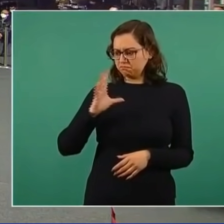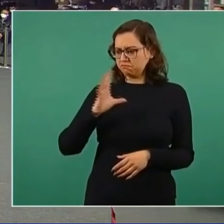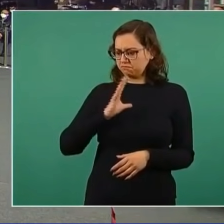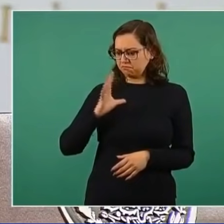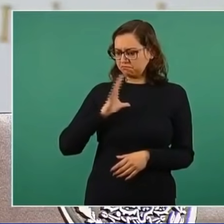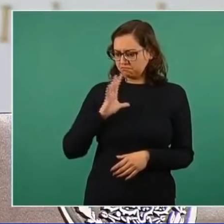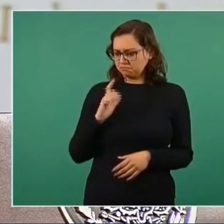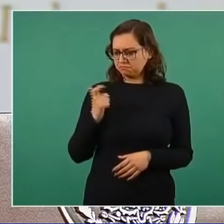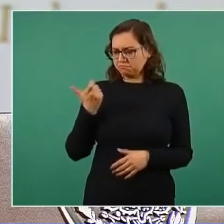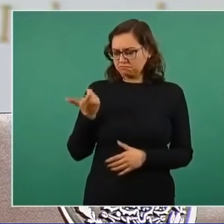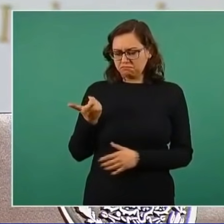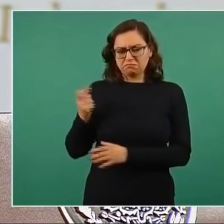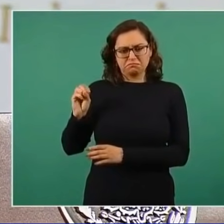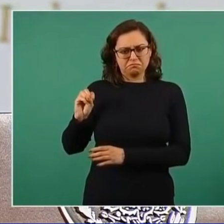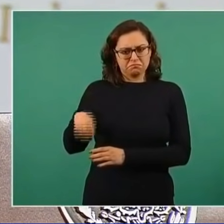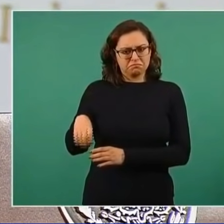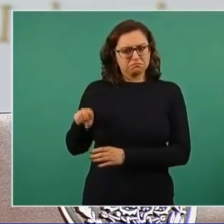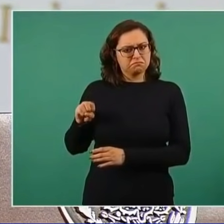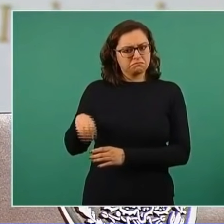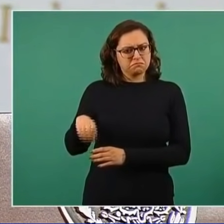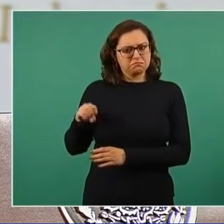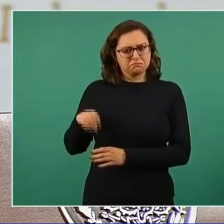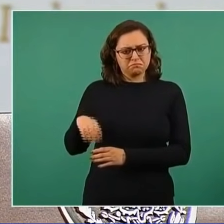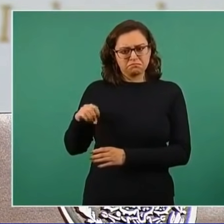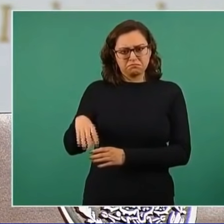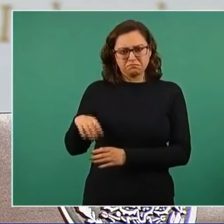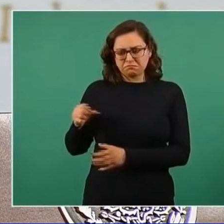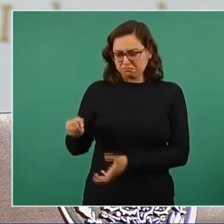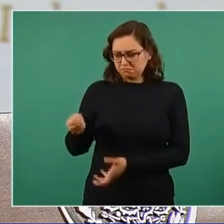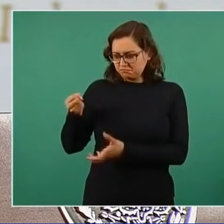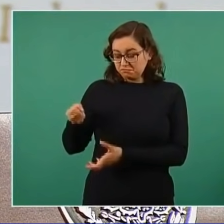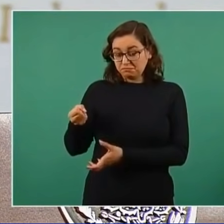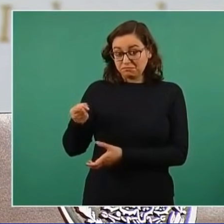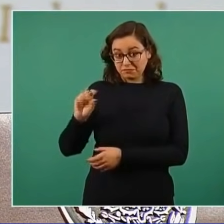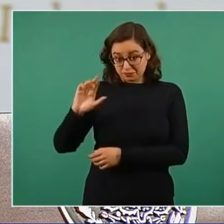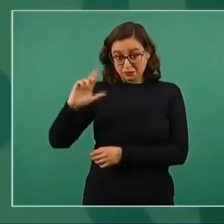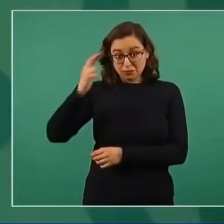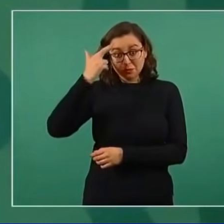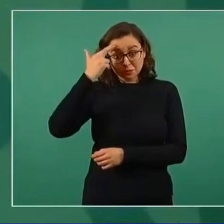tenemos ahorros. ¿Se acuerdan de los fideicomisos?